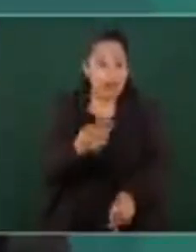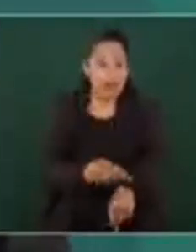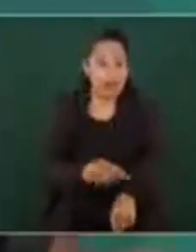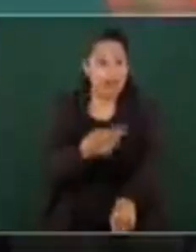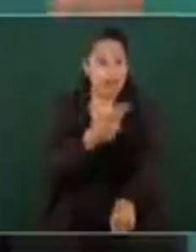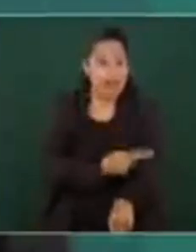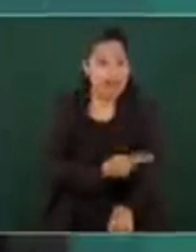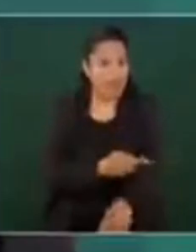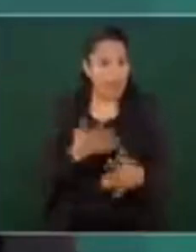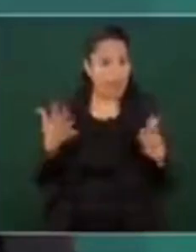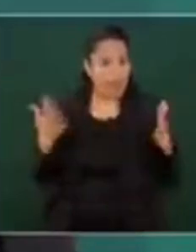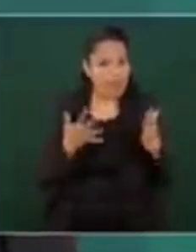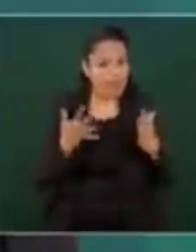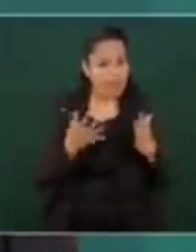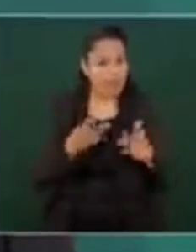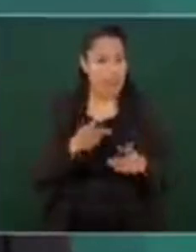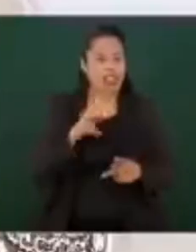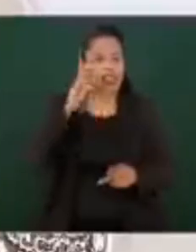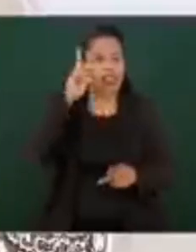y